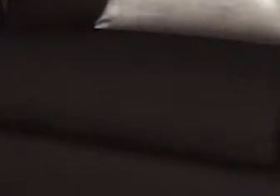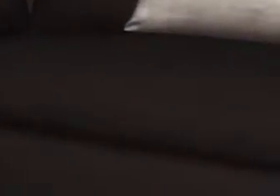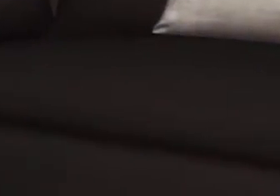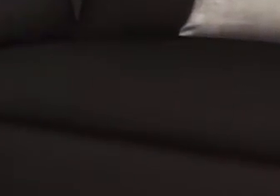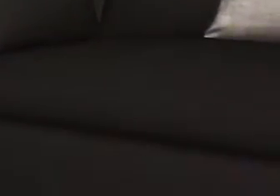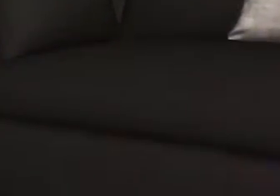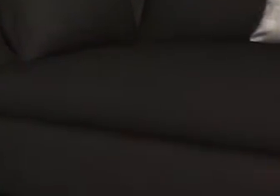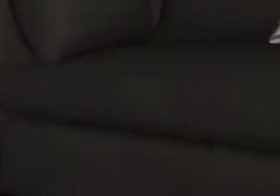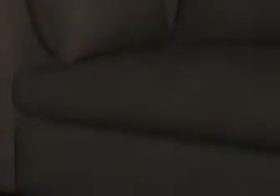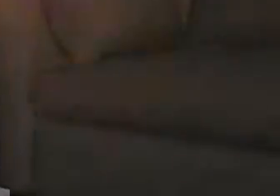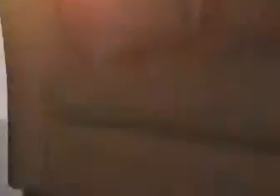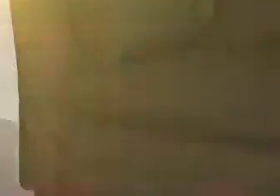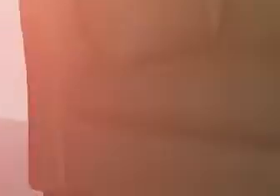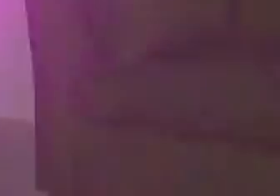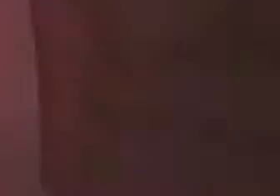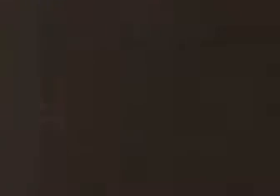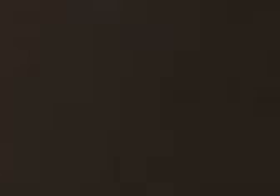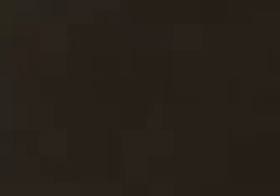y